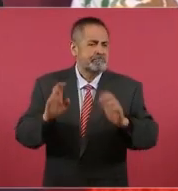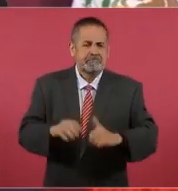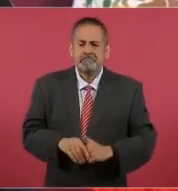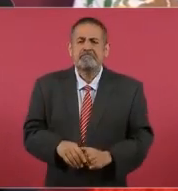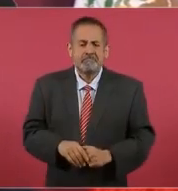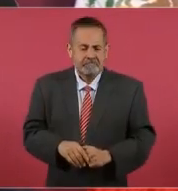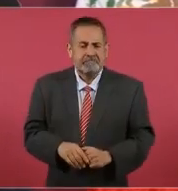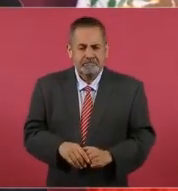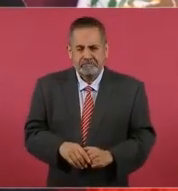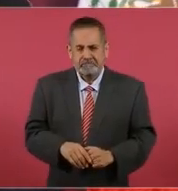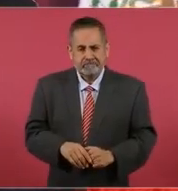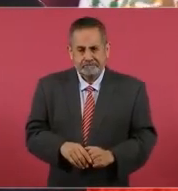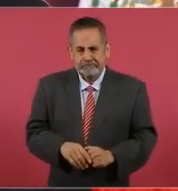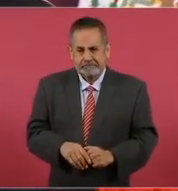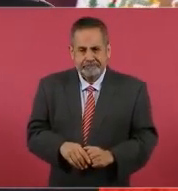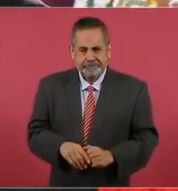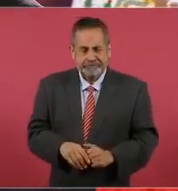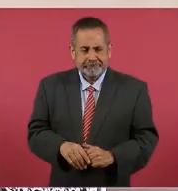un